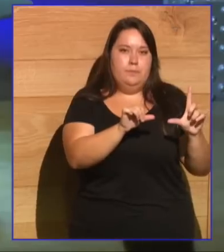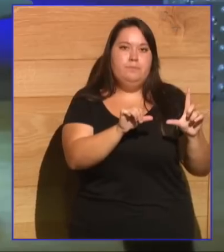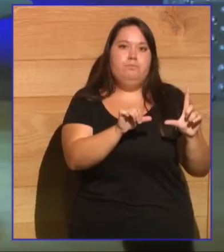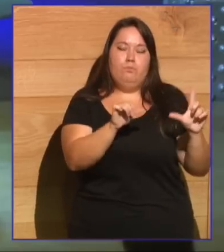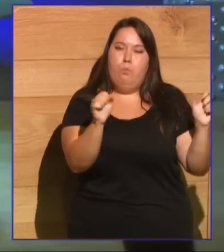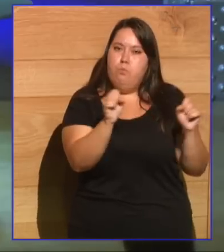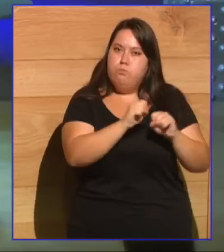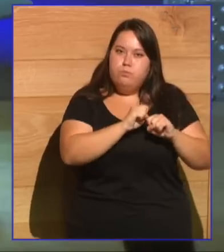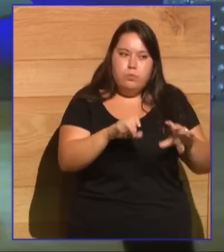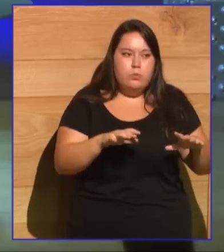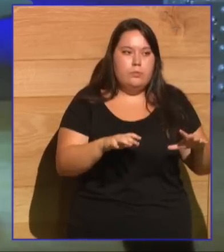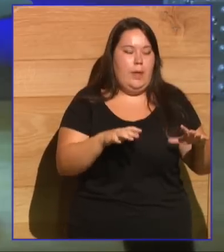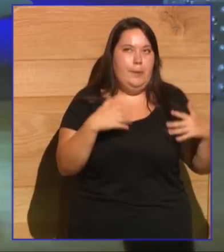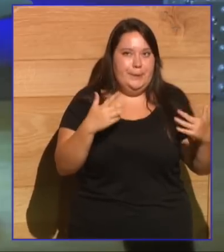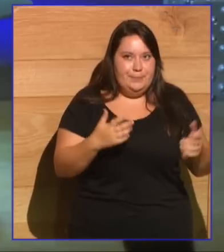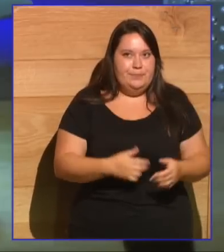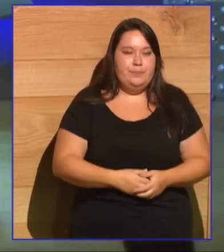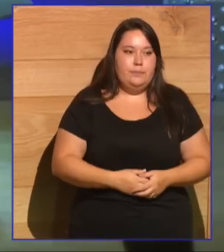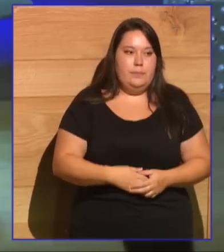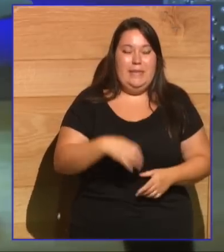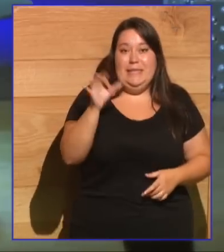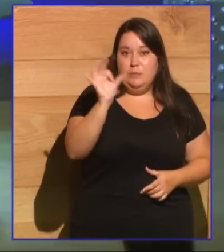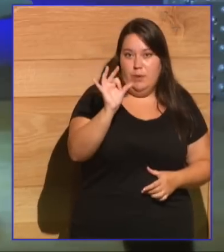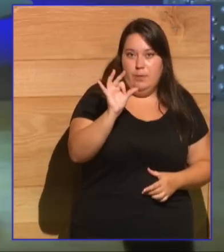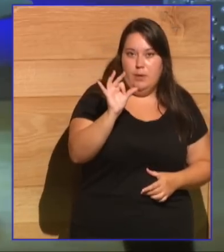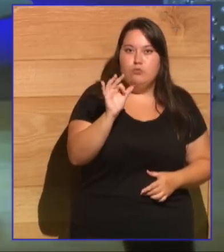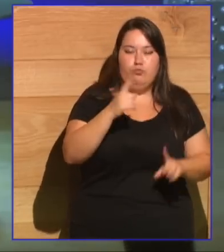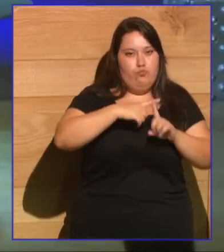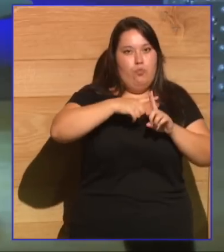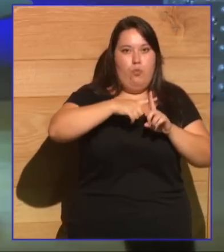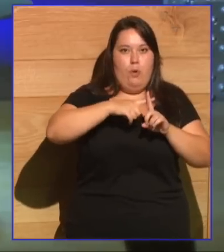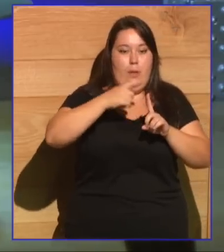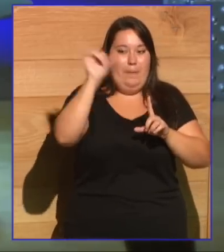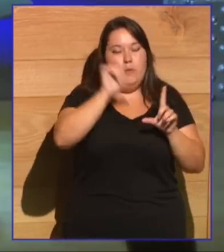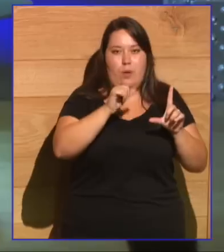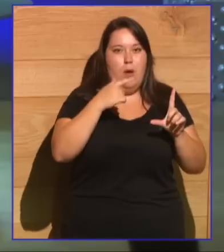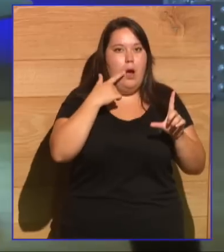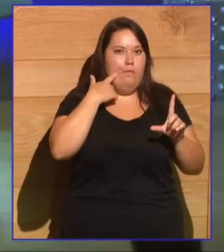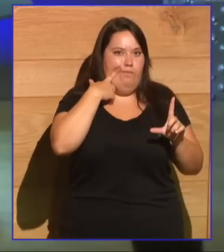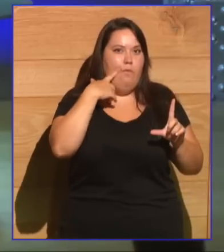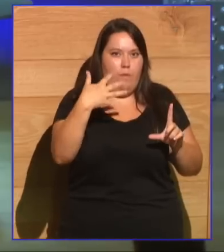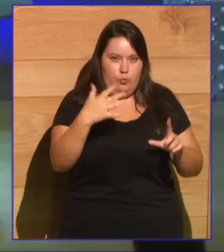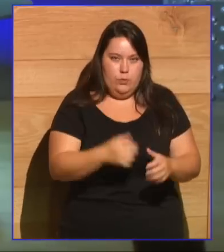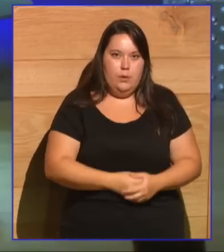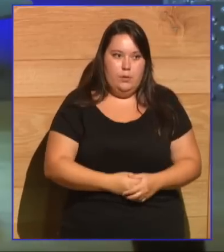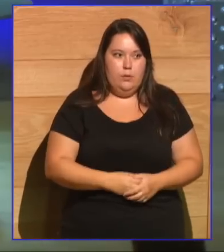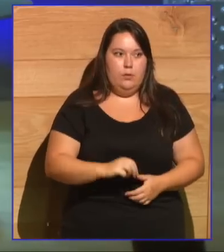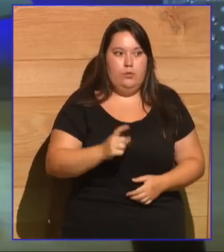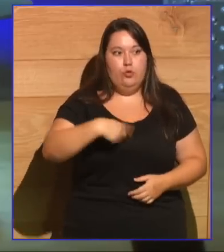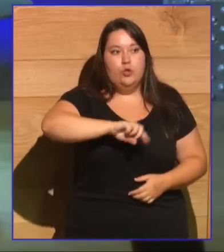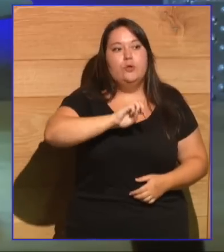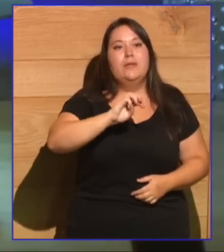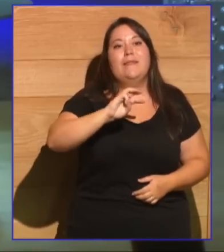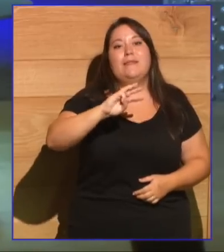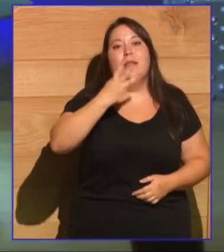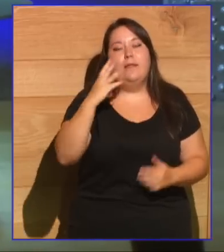eclosión ya no de o sea de steven spielberg a nivel más popular los damos que venimos de encuentros en la tercera fase ya que venimos